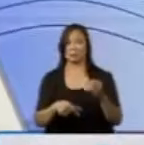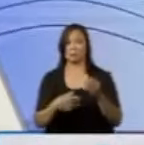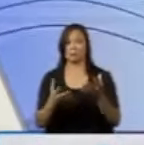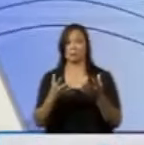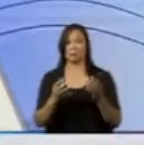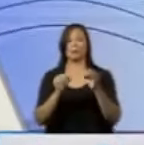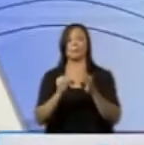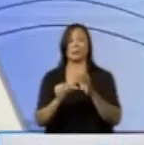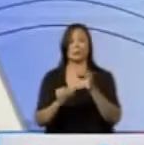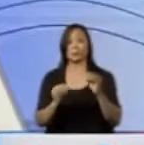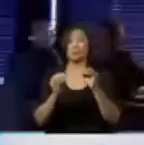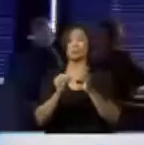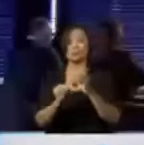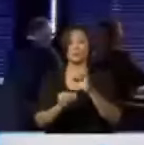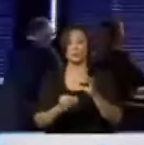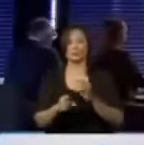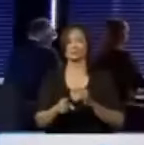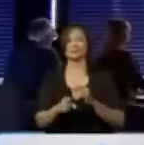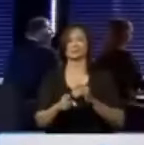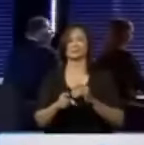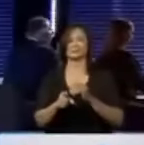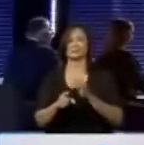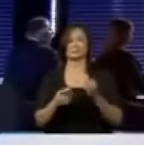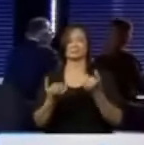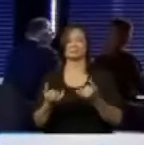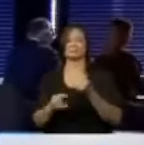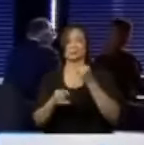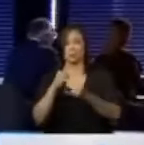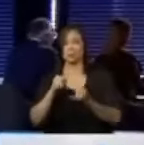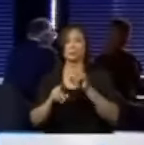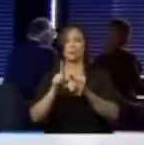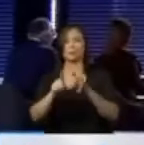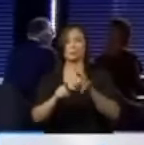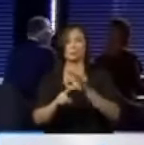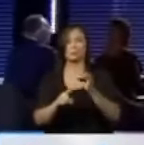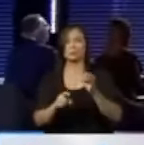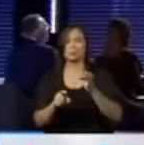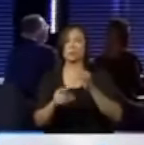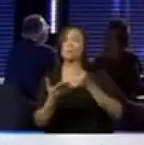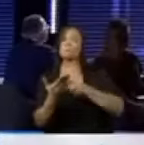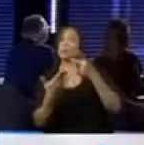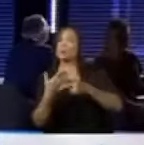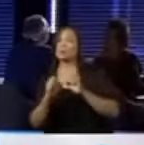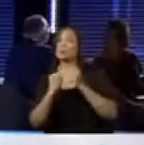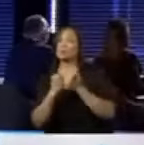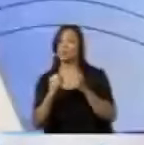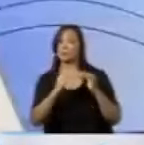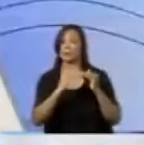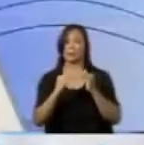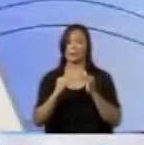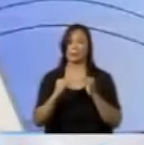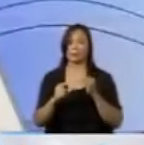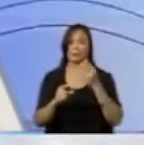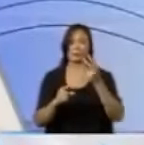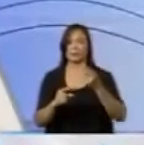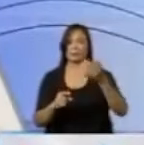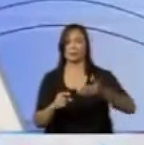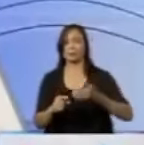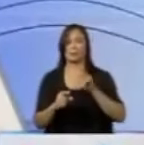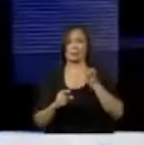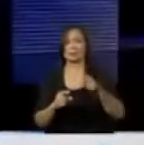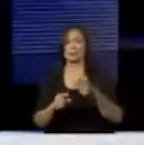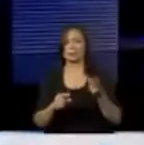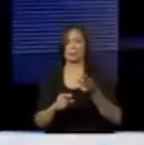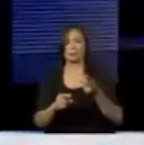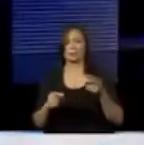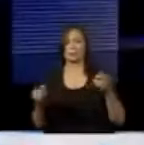Si quieren un poquito más, un chin más, se lo damos. Pero aquí está la última pregunta. Política social y equidad. No podemos, yo lo voy a invitar a cenar después